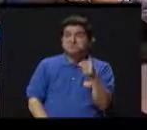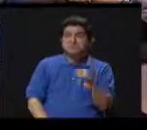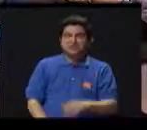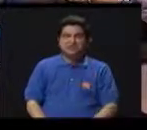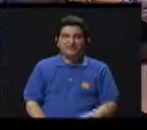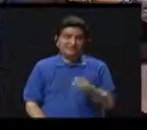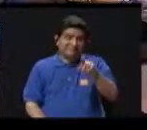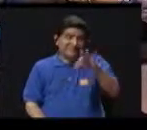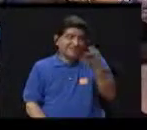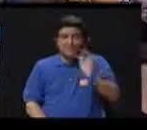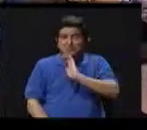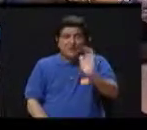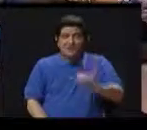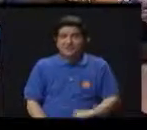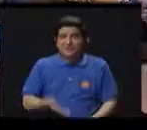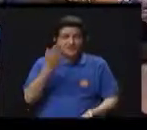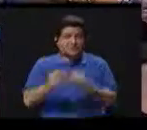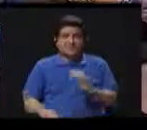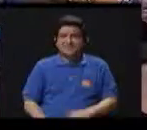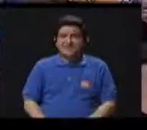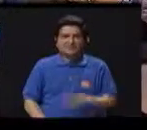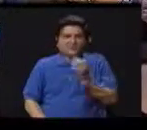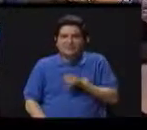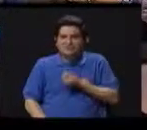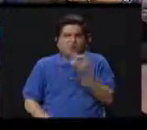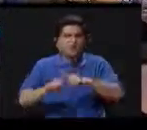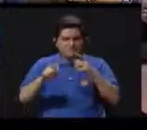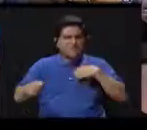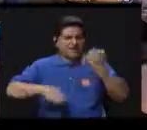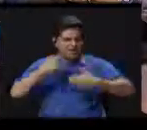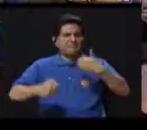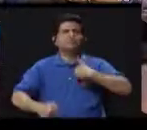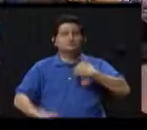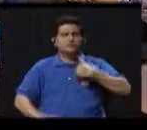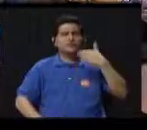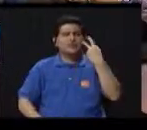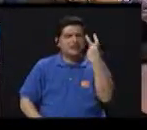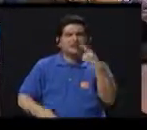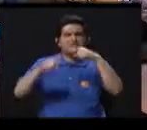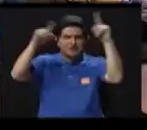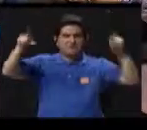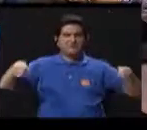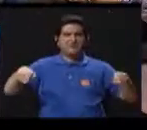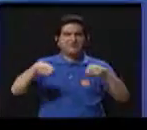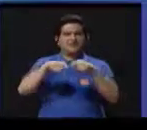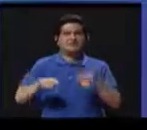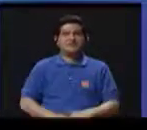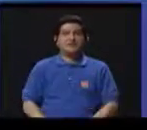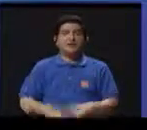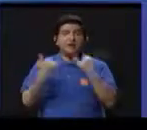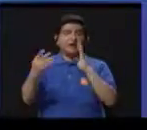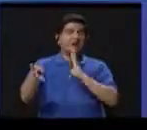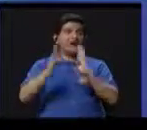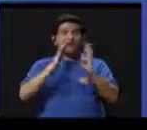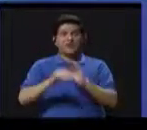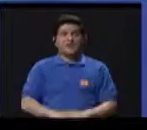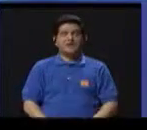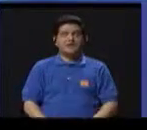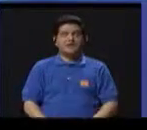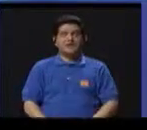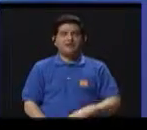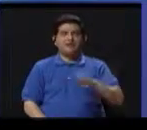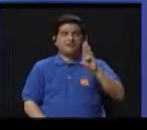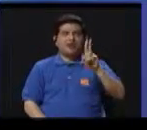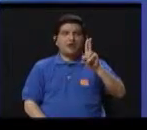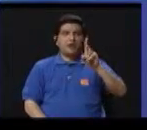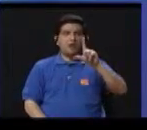Como son los niños, no, no es, tan expresivos, pero sí estaban emocionados, claro, de verse en la pantalla. Uh-huh. Ahora que se habla tanto del